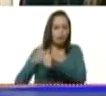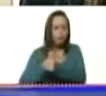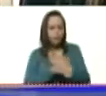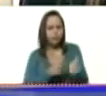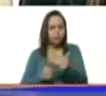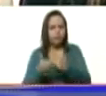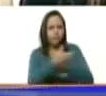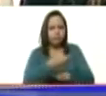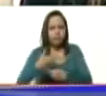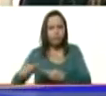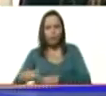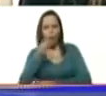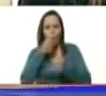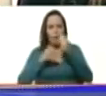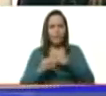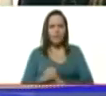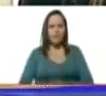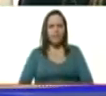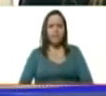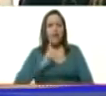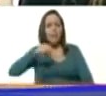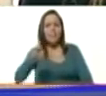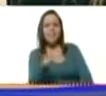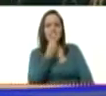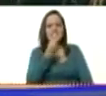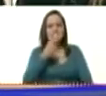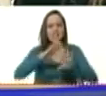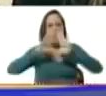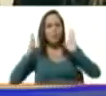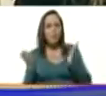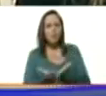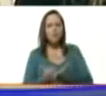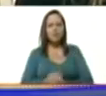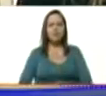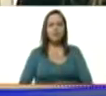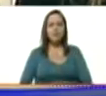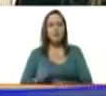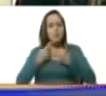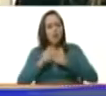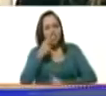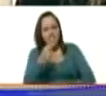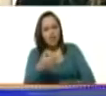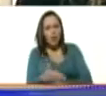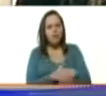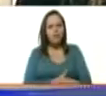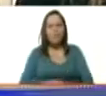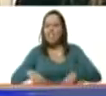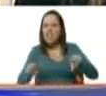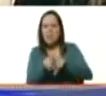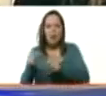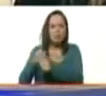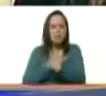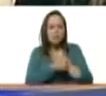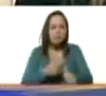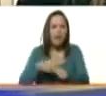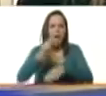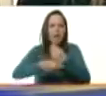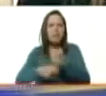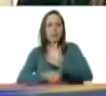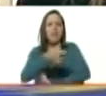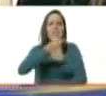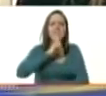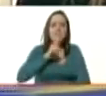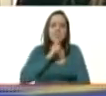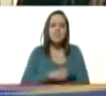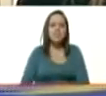las importaciones de medicinas en el mundo. Pero yo le he dicho, ellos perseguirán, lo harán más difícil, lo harán